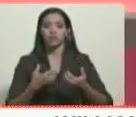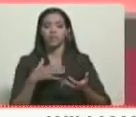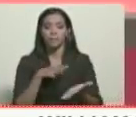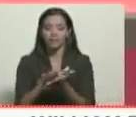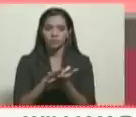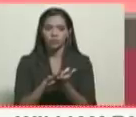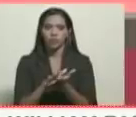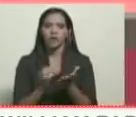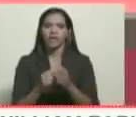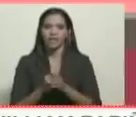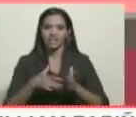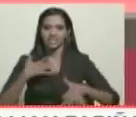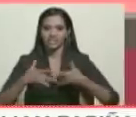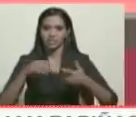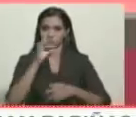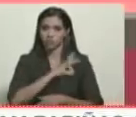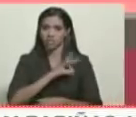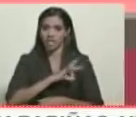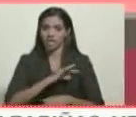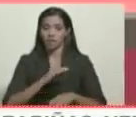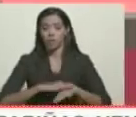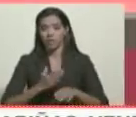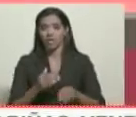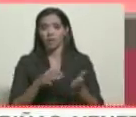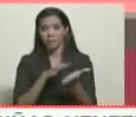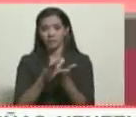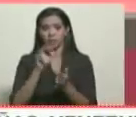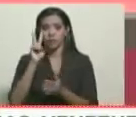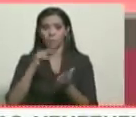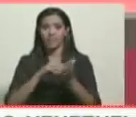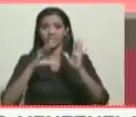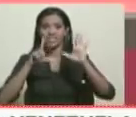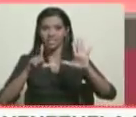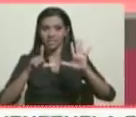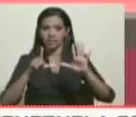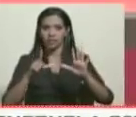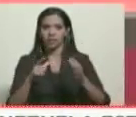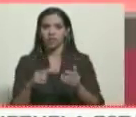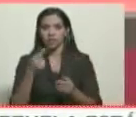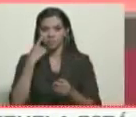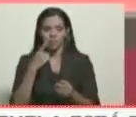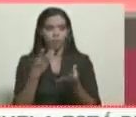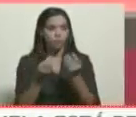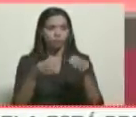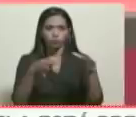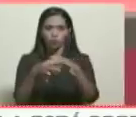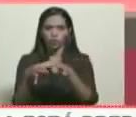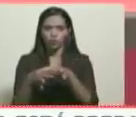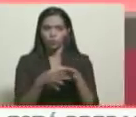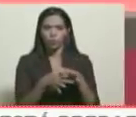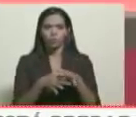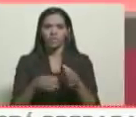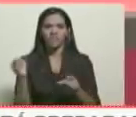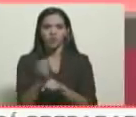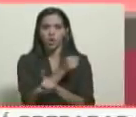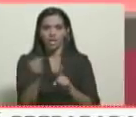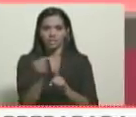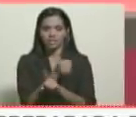porque lamentablemente, como ocurrió en el año 2017, vimos muchos focos de violencia, muchos focos de guarimba, y allí